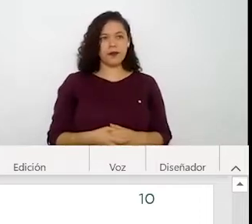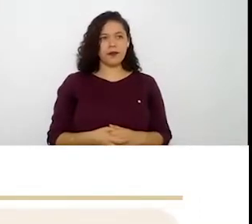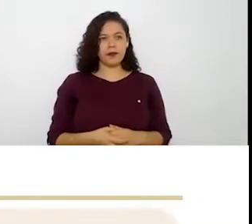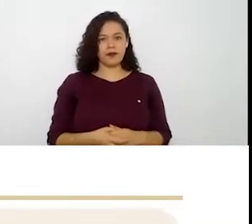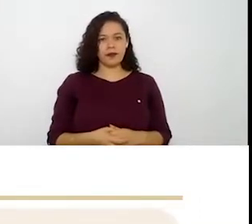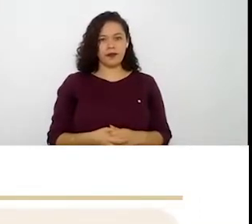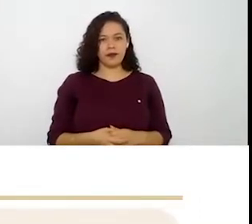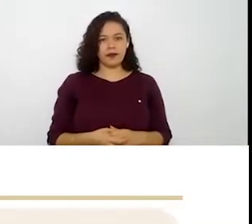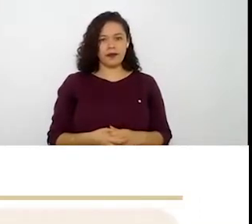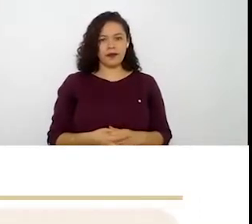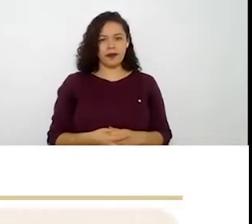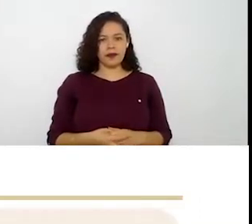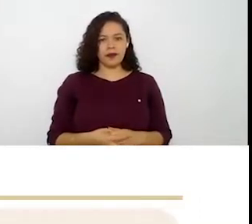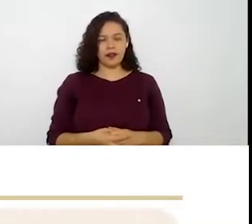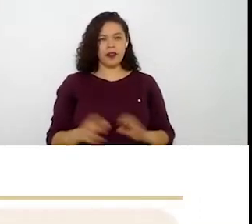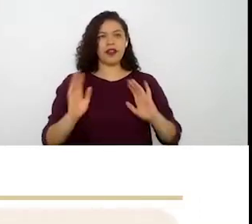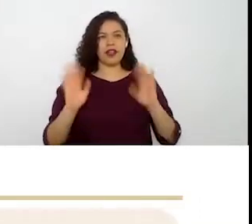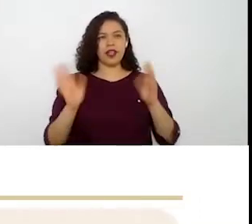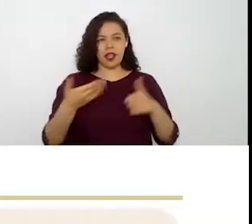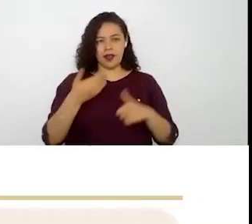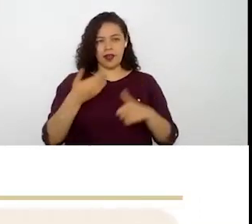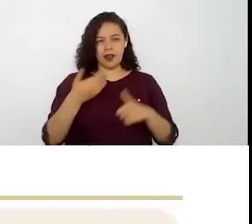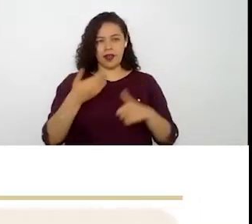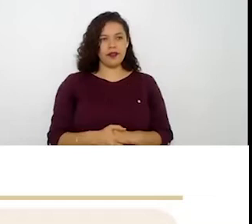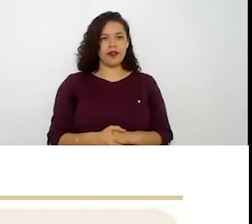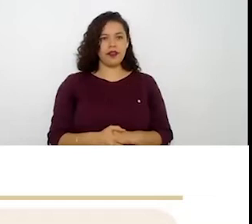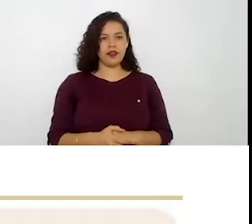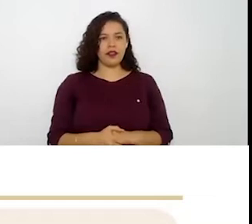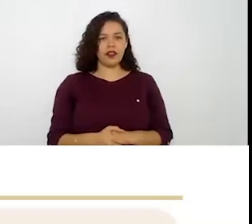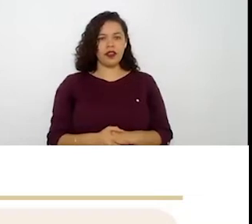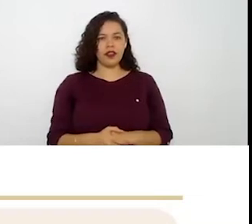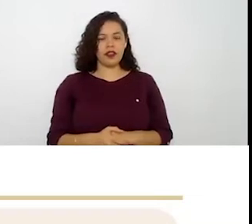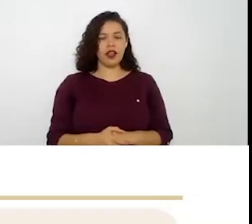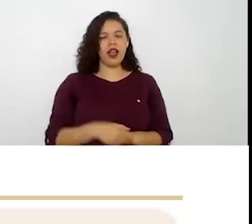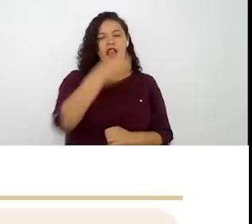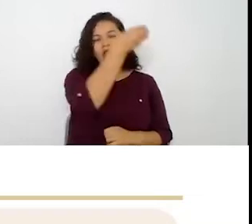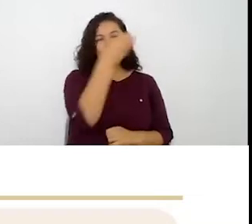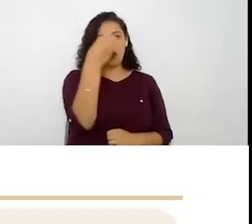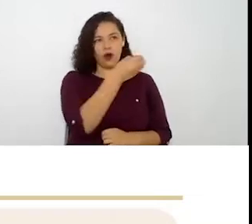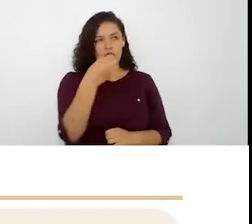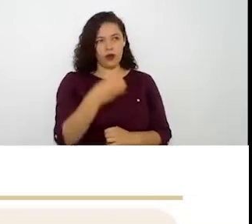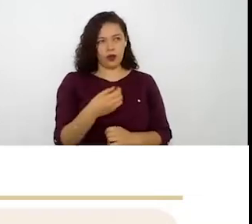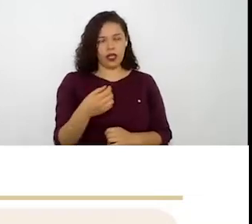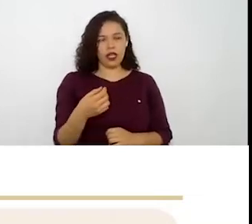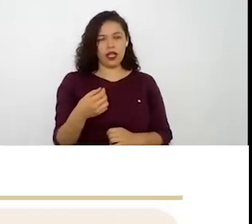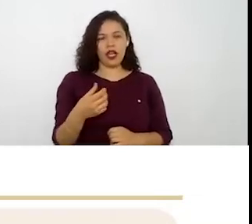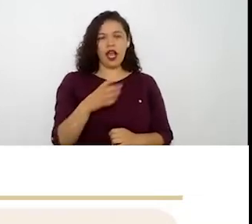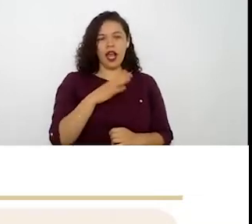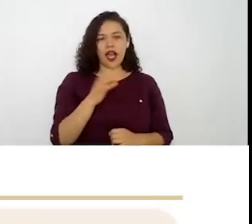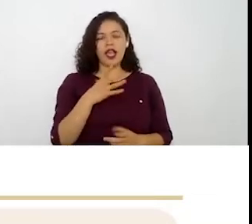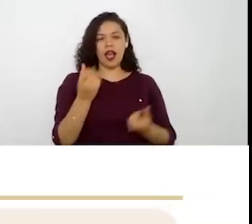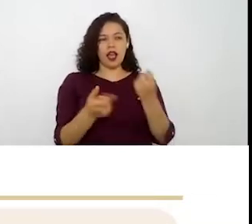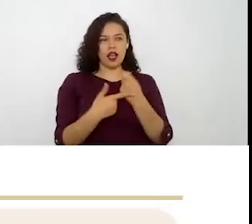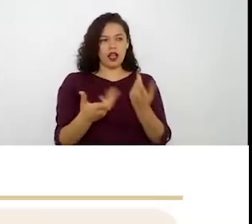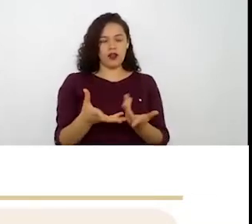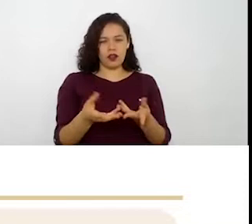Ahí está muy bien la estructura como todos es es un objeto que el que no cambió